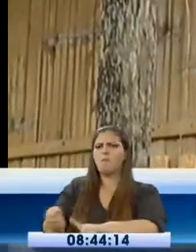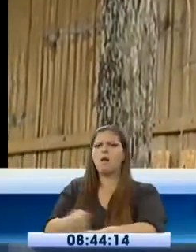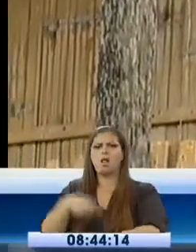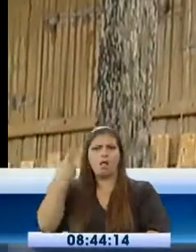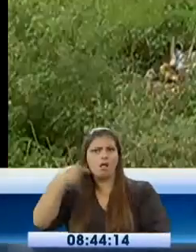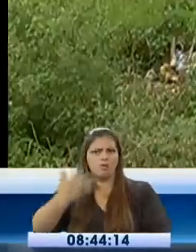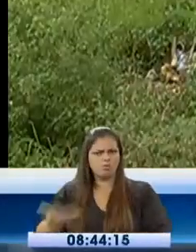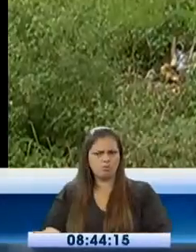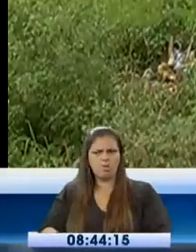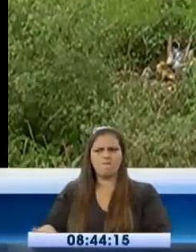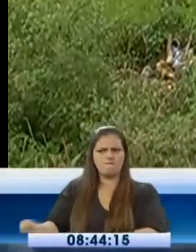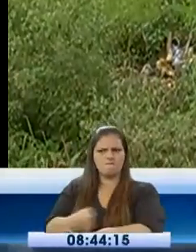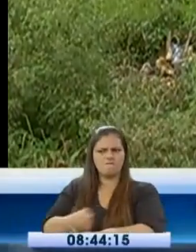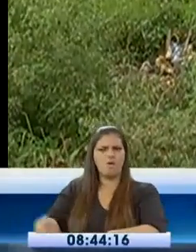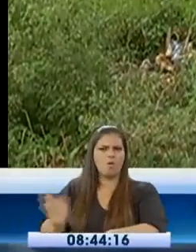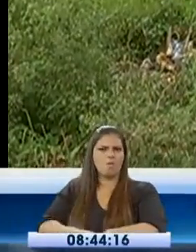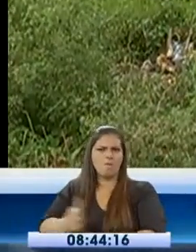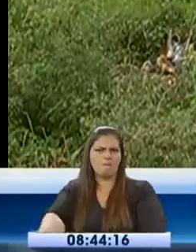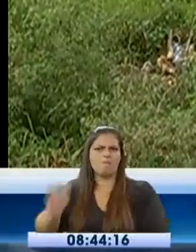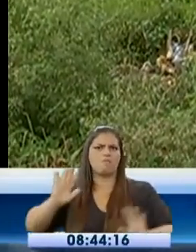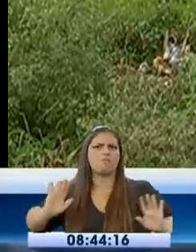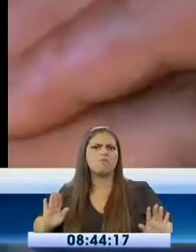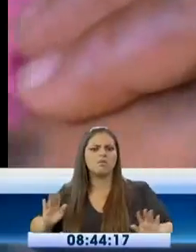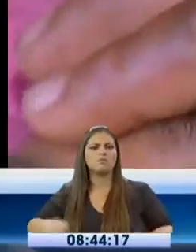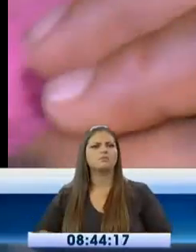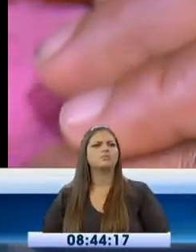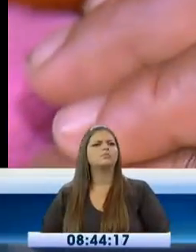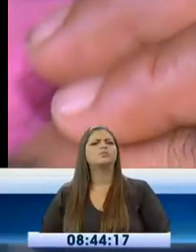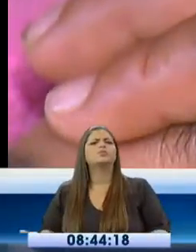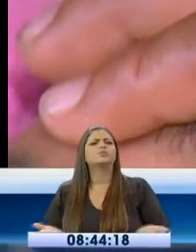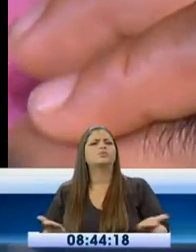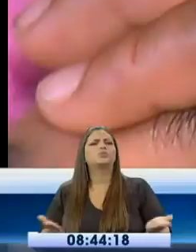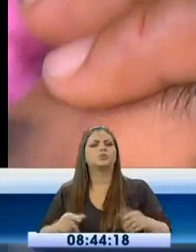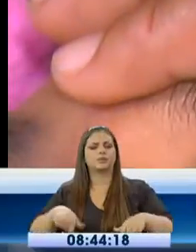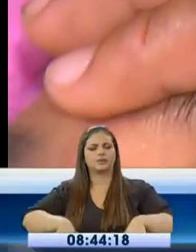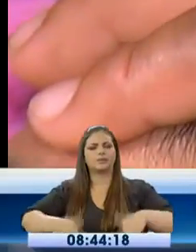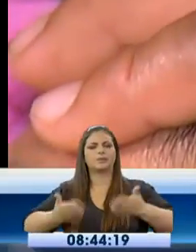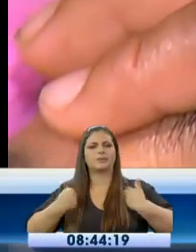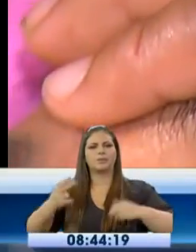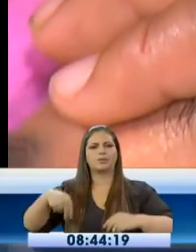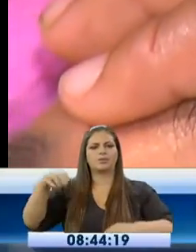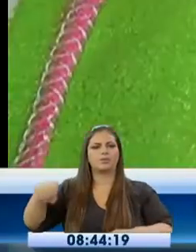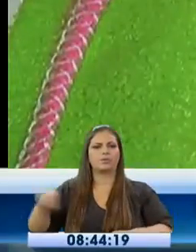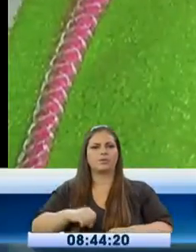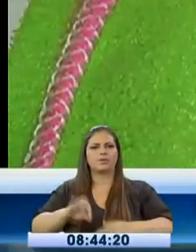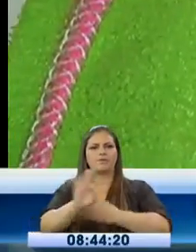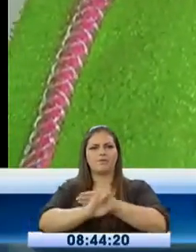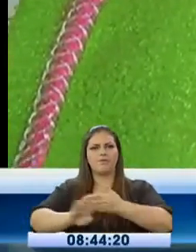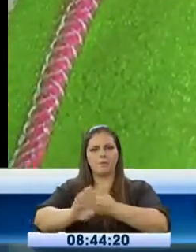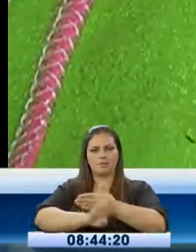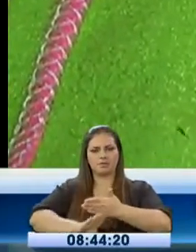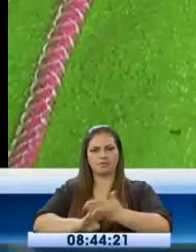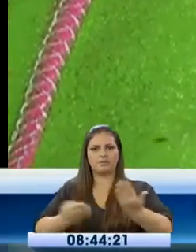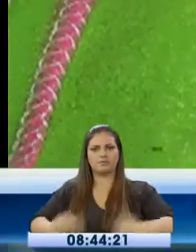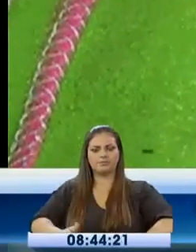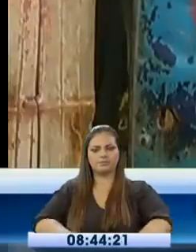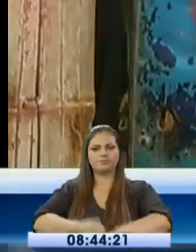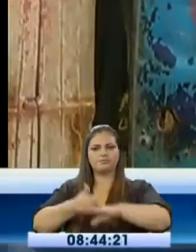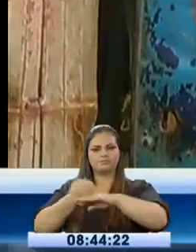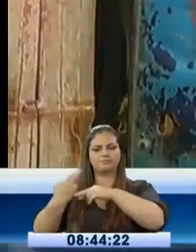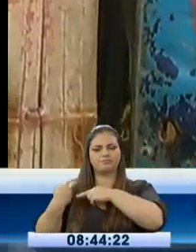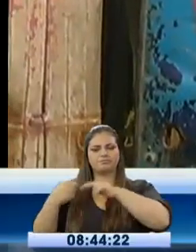El hecho ocurrió en Flor de Bastión, al noroeste de Guayaquil, y ya está siendo investigado por las autoridades